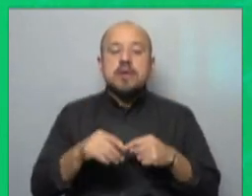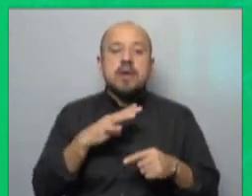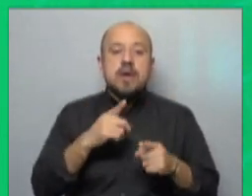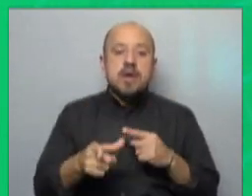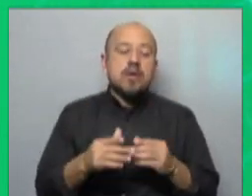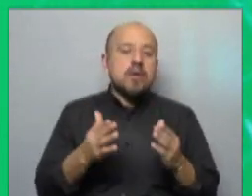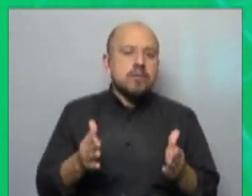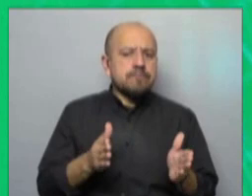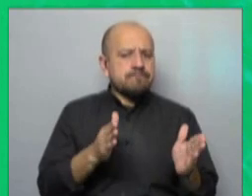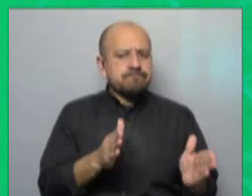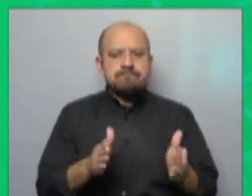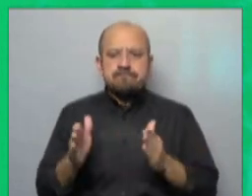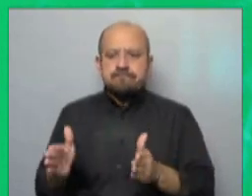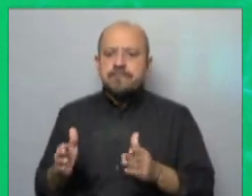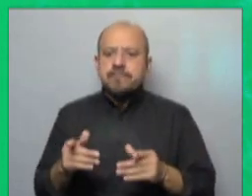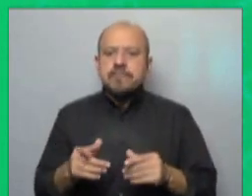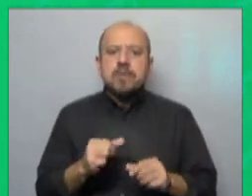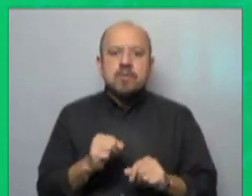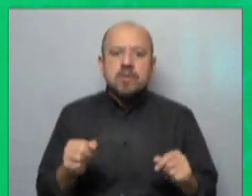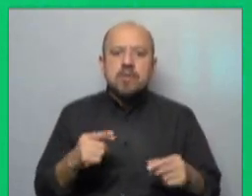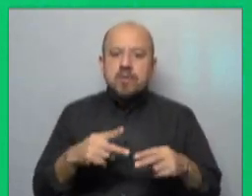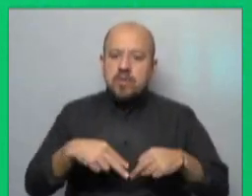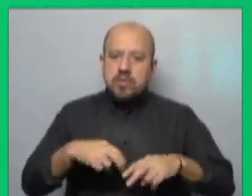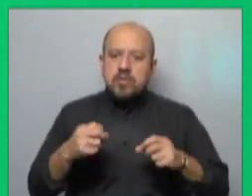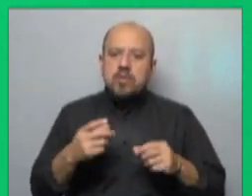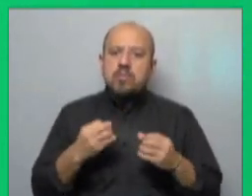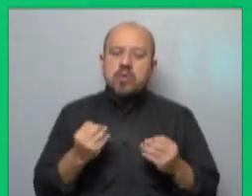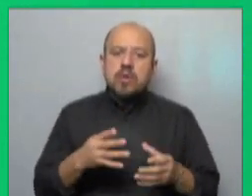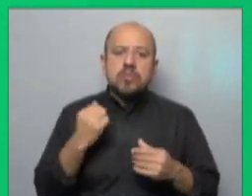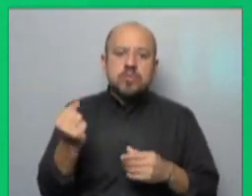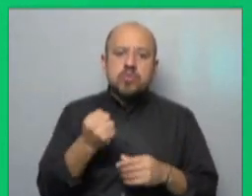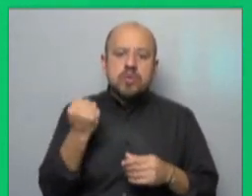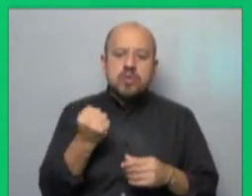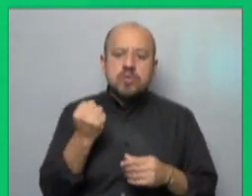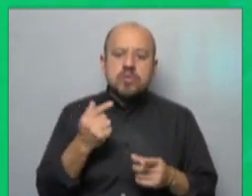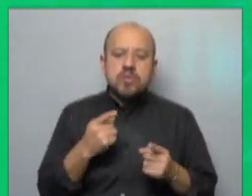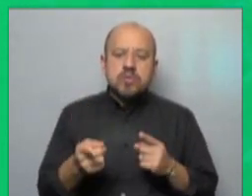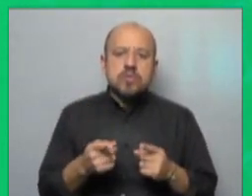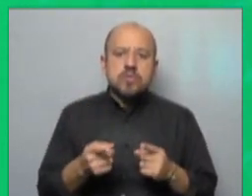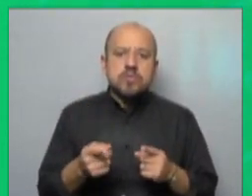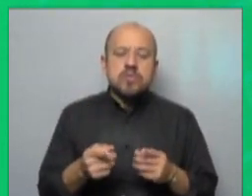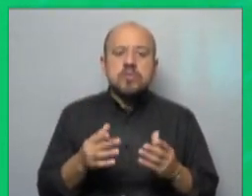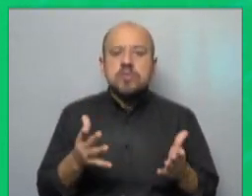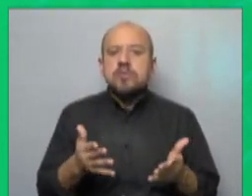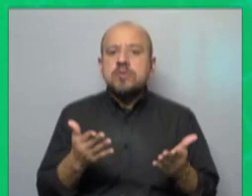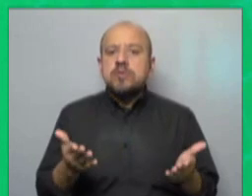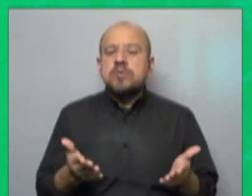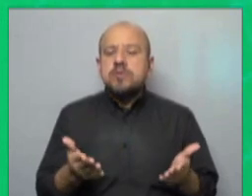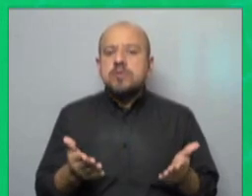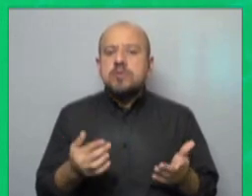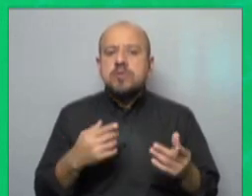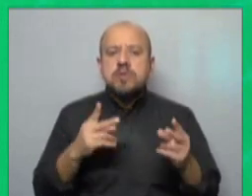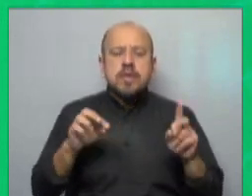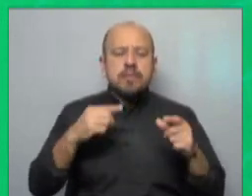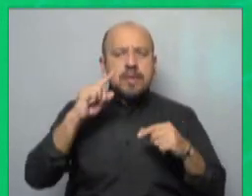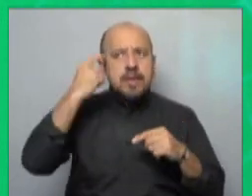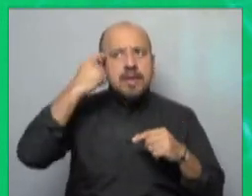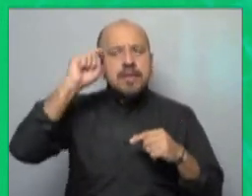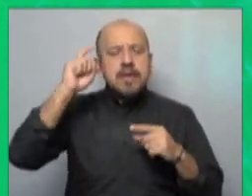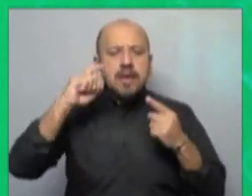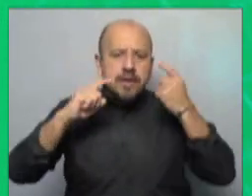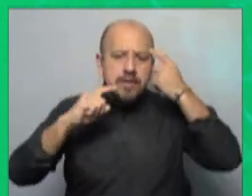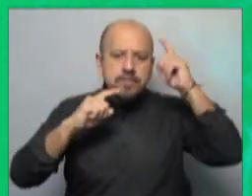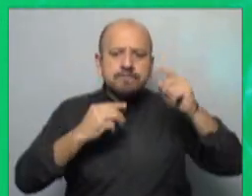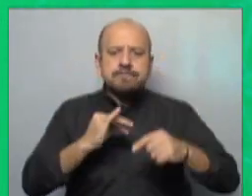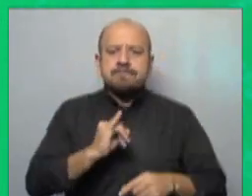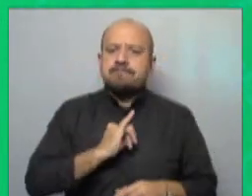un parteaguas que en todo caso podemos profundizar en todo momento porque es muy importante desde el punto de vista de las concepciones ideológicas y pautas morales